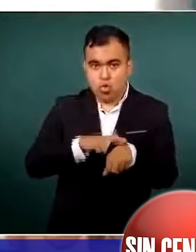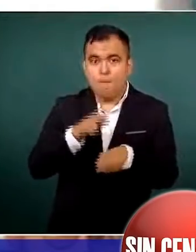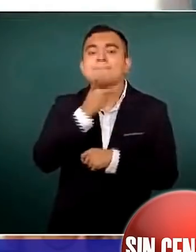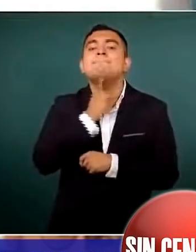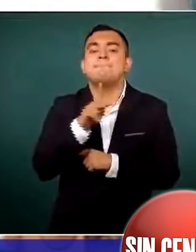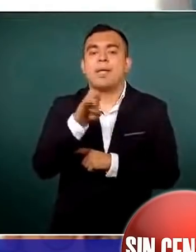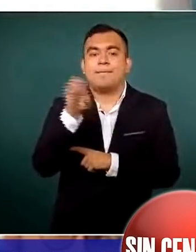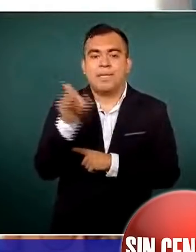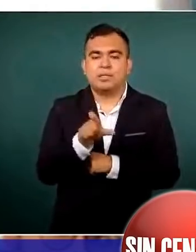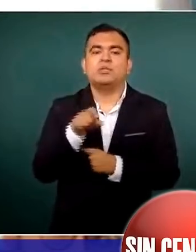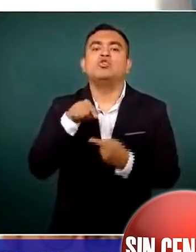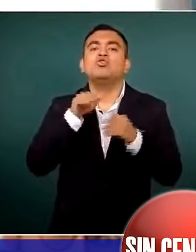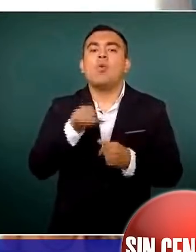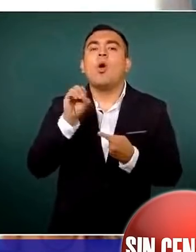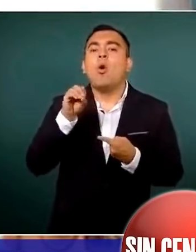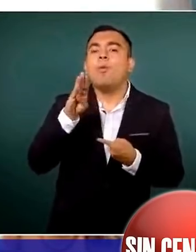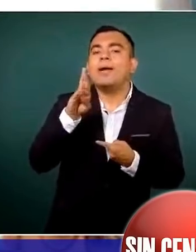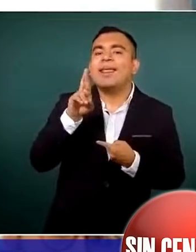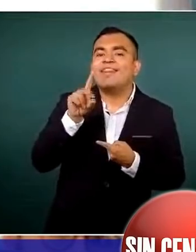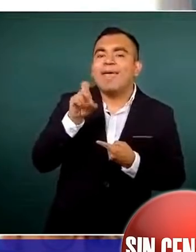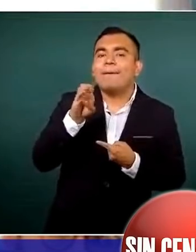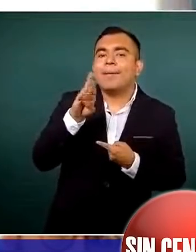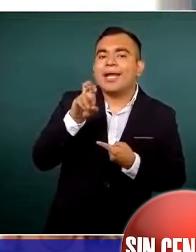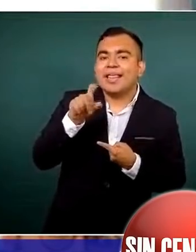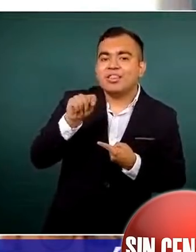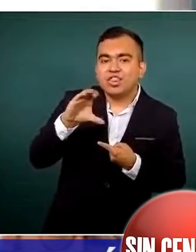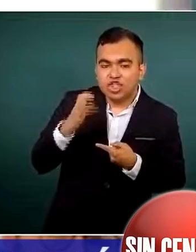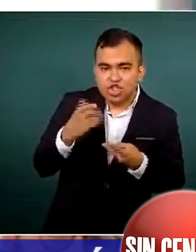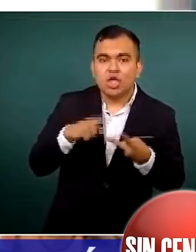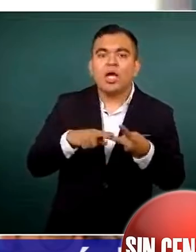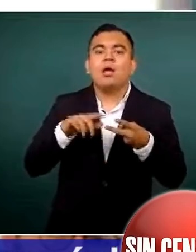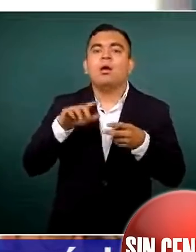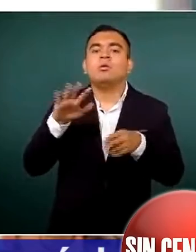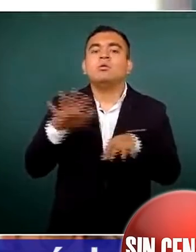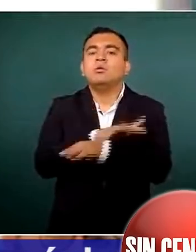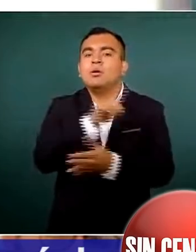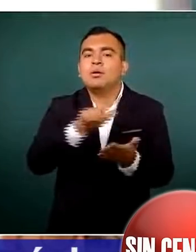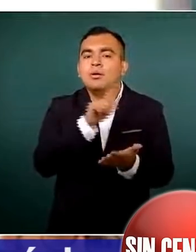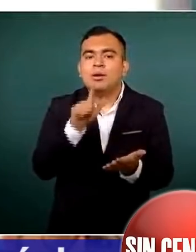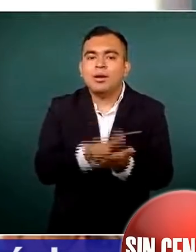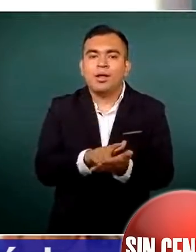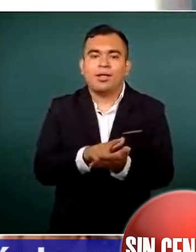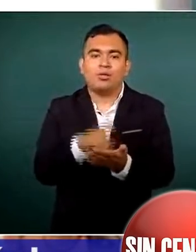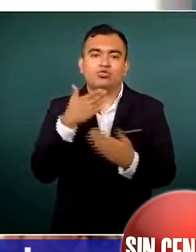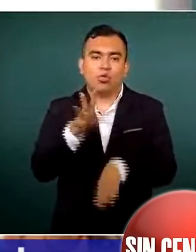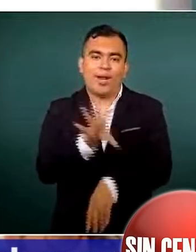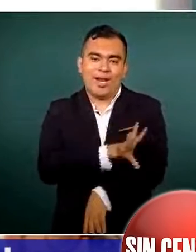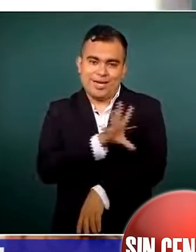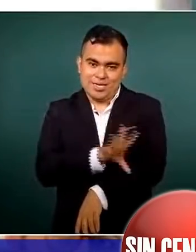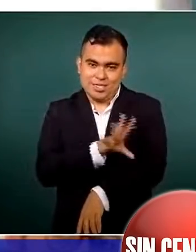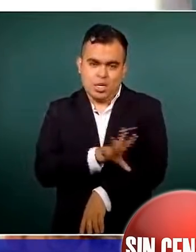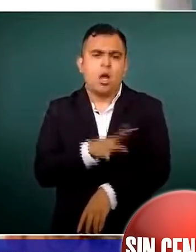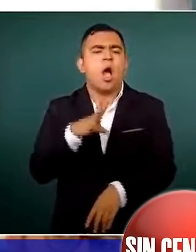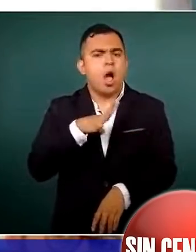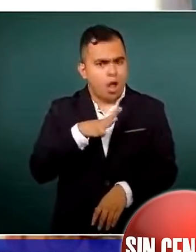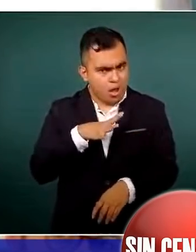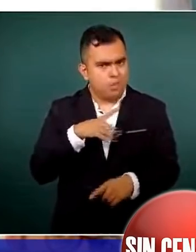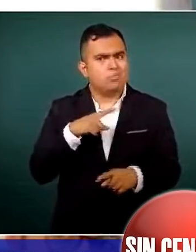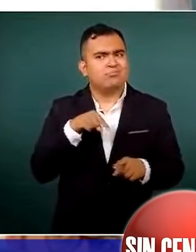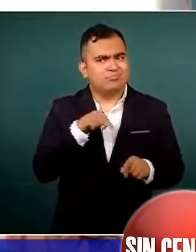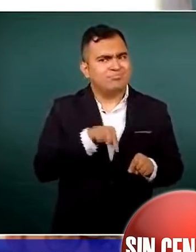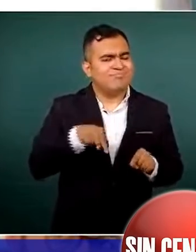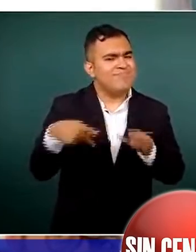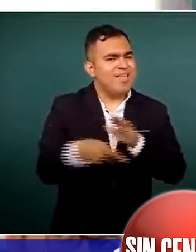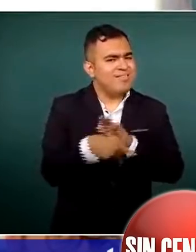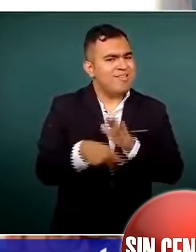caso Odebrecht, con la reforma energética, pero aún están pendientes varios procesos de extradición, como le mencionaba. Si nos